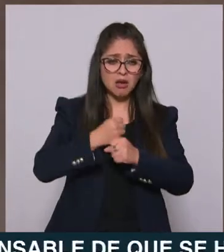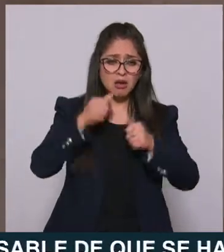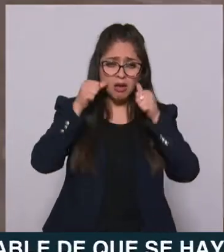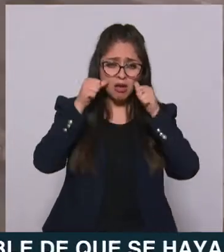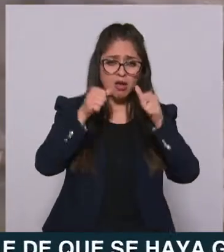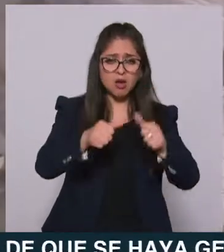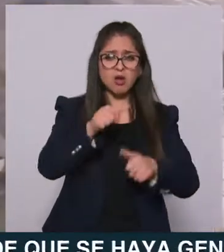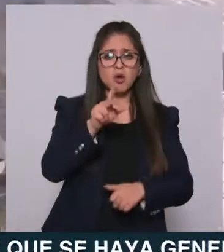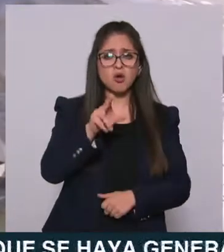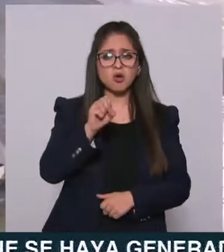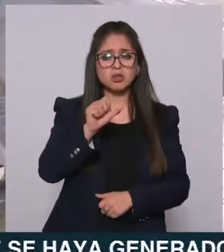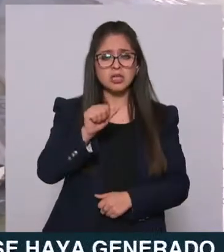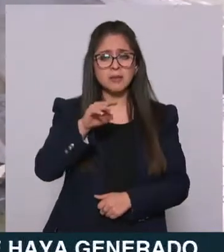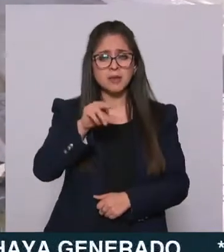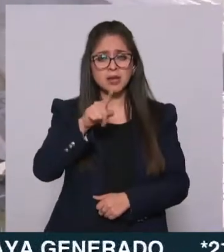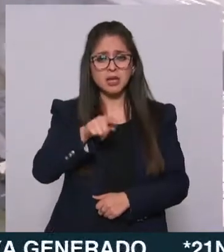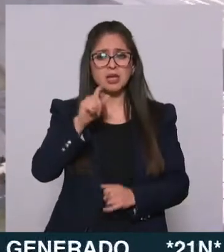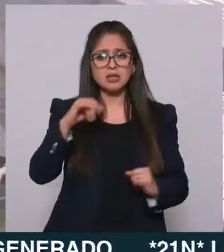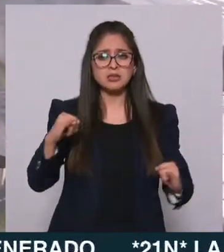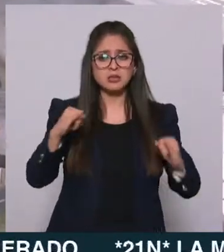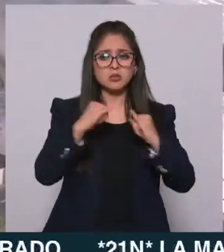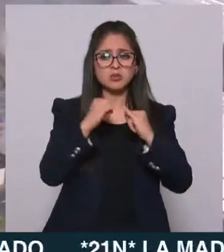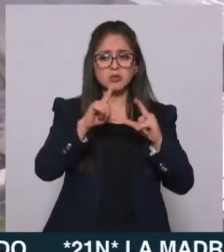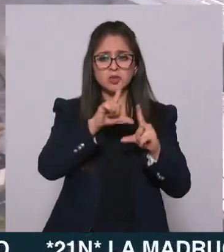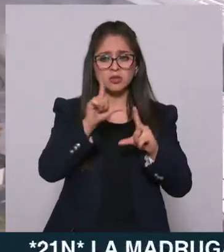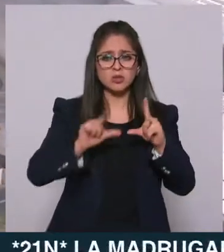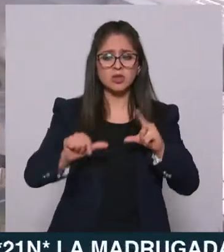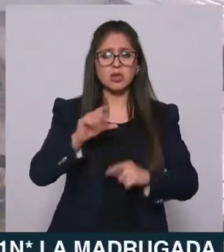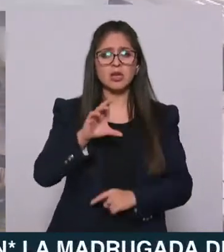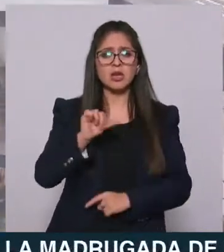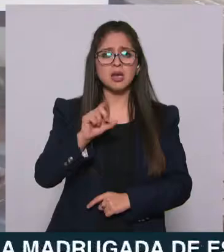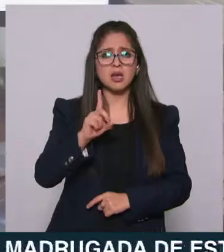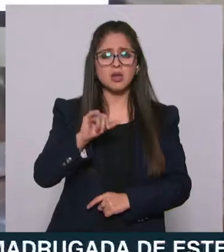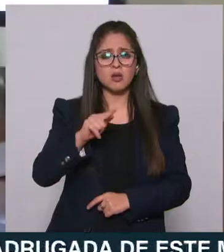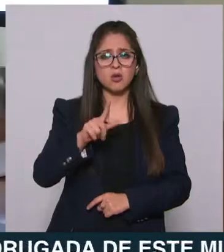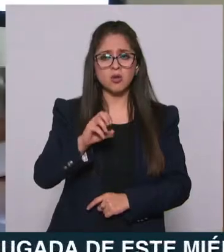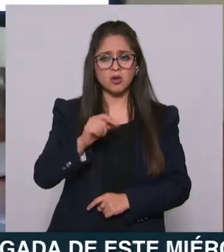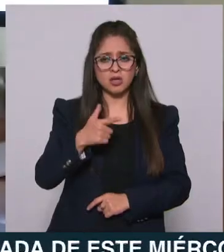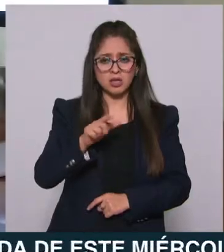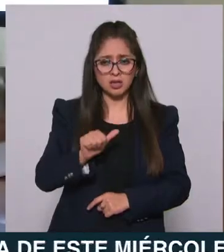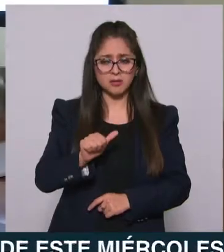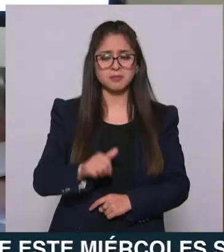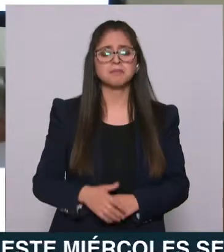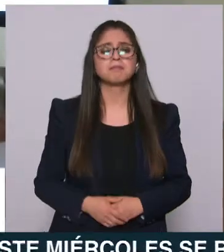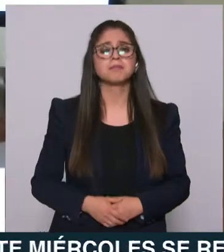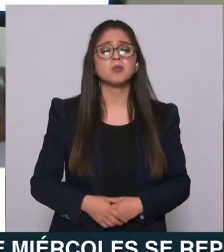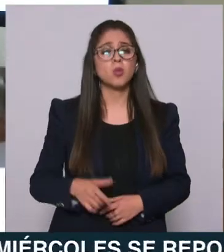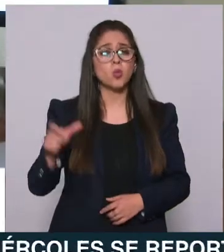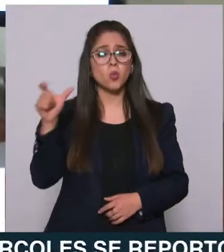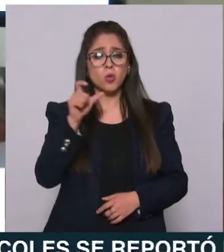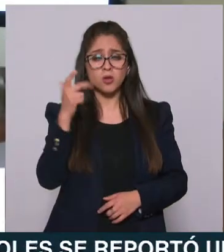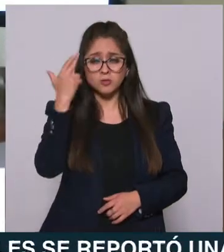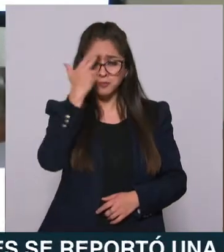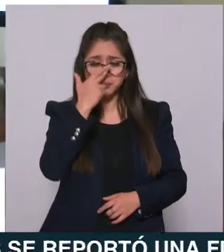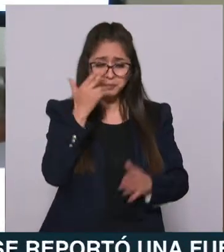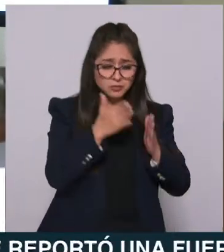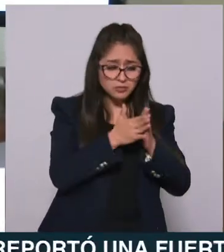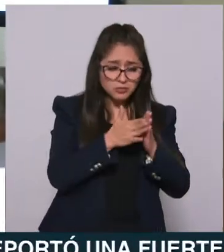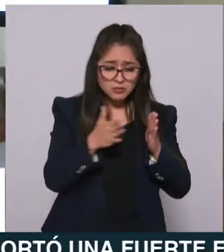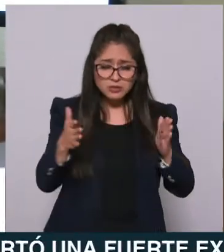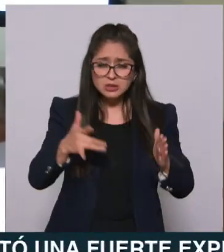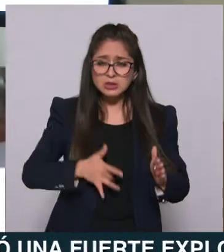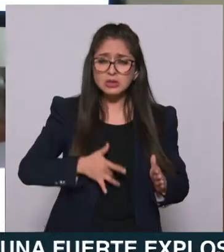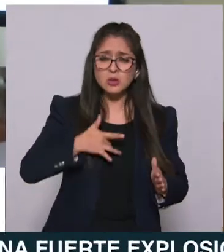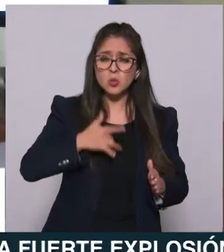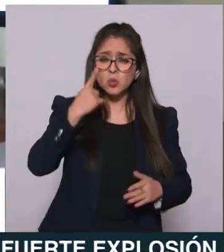Rosa María en el Instituto Nacional de Cardiología. Es más o menos 1 año y medio en lo que se le hace el diagnóstico de que empiezan con síntomas.